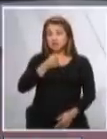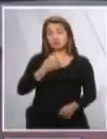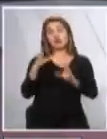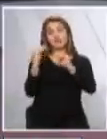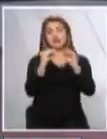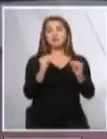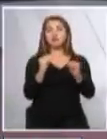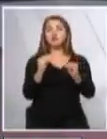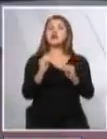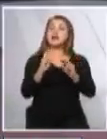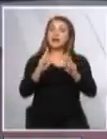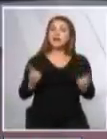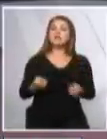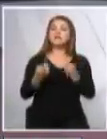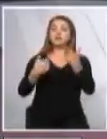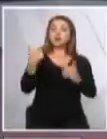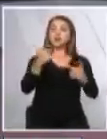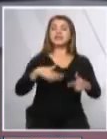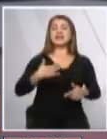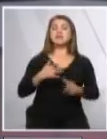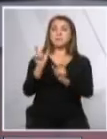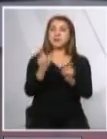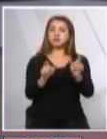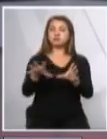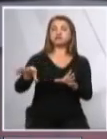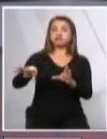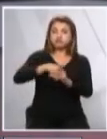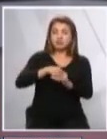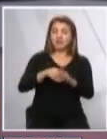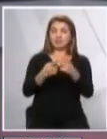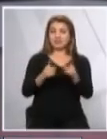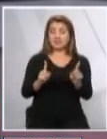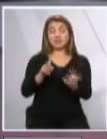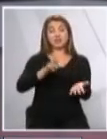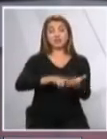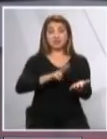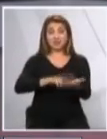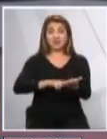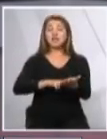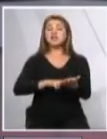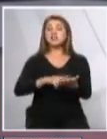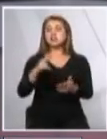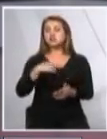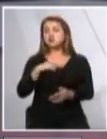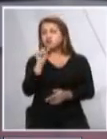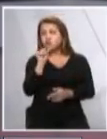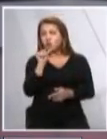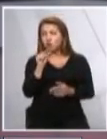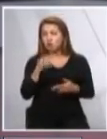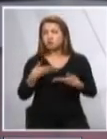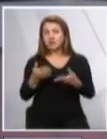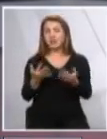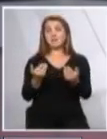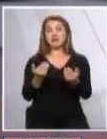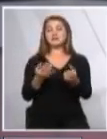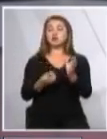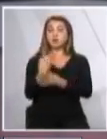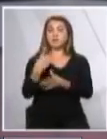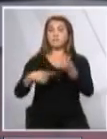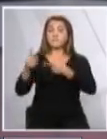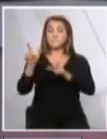de la renovación en política, hablamos que queremos gente distinta. Yo la verdad es que le doy un poquito más de esperanza a las nuevas